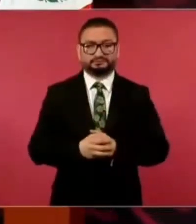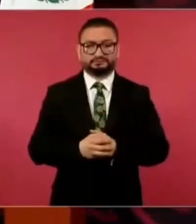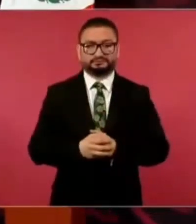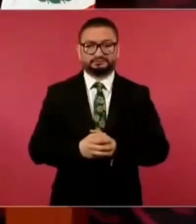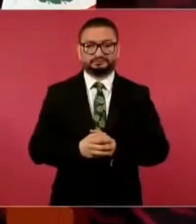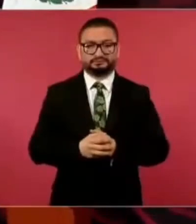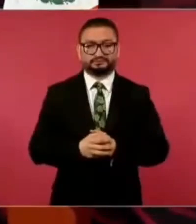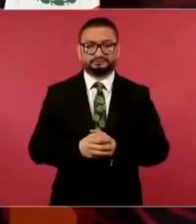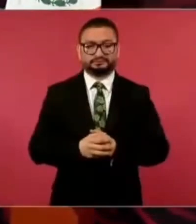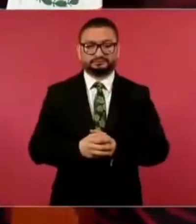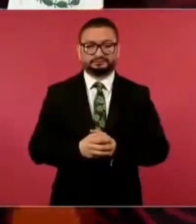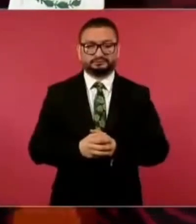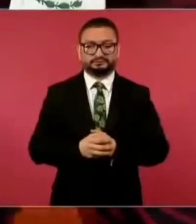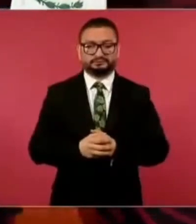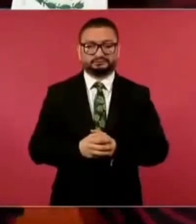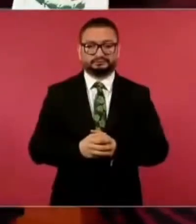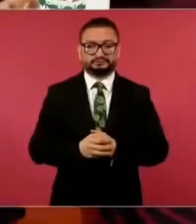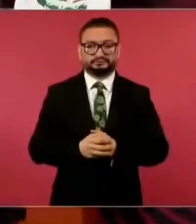y no